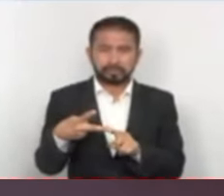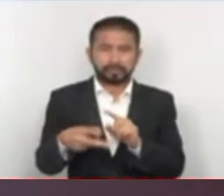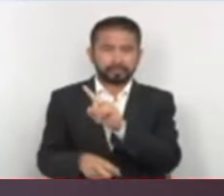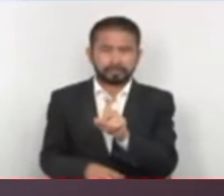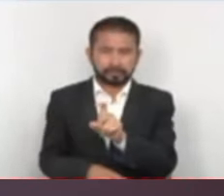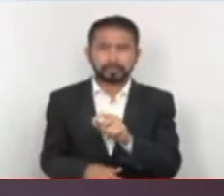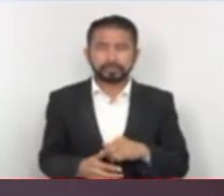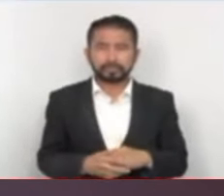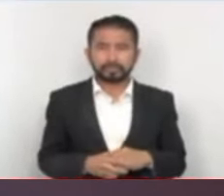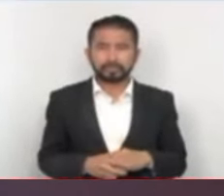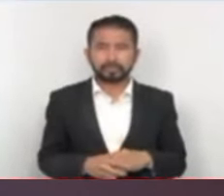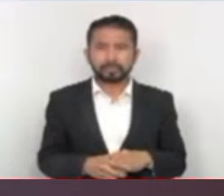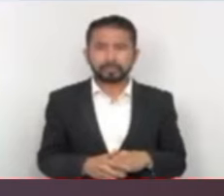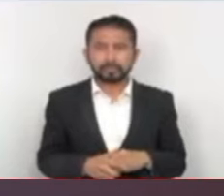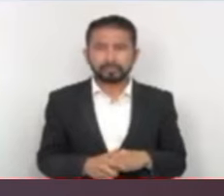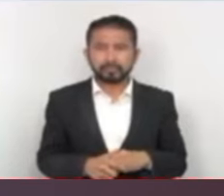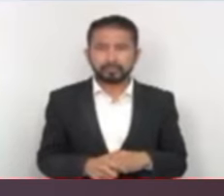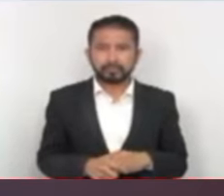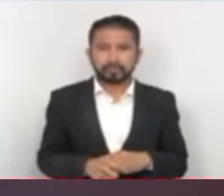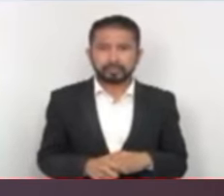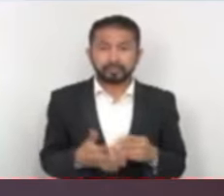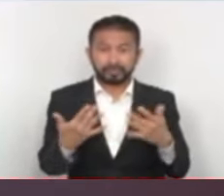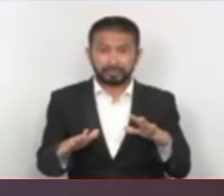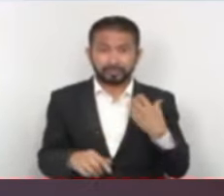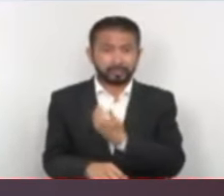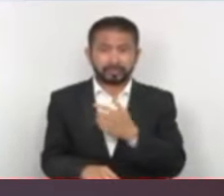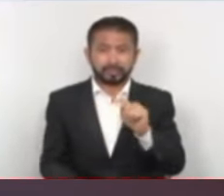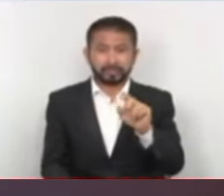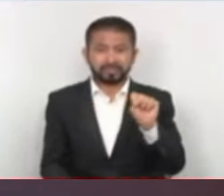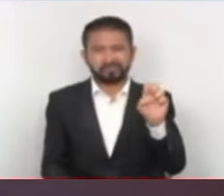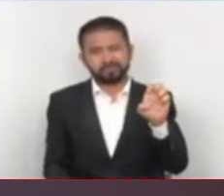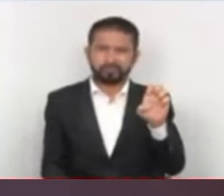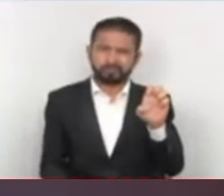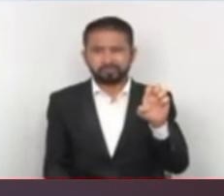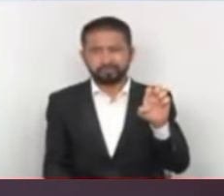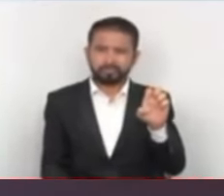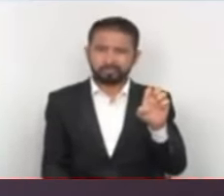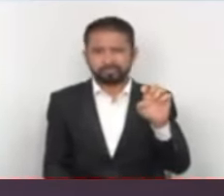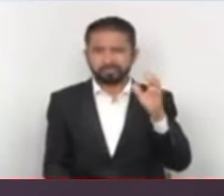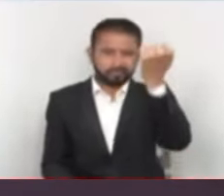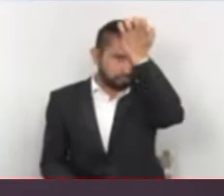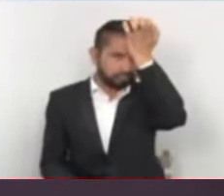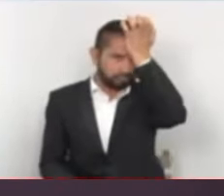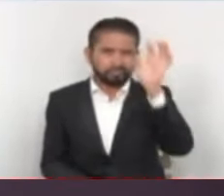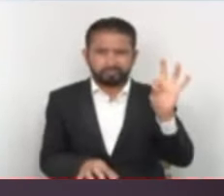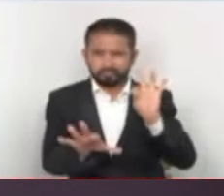pregunta en sí concreta sería, hemos tenido un Tribunal Supremo Electoral con algunas fallas.